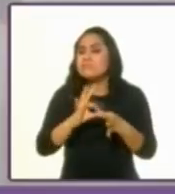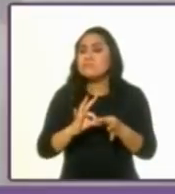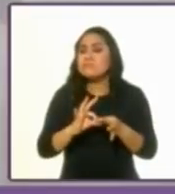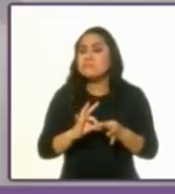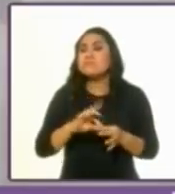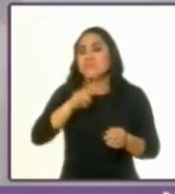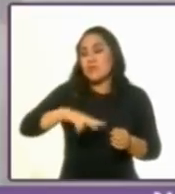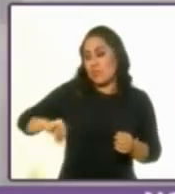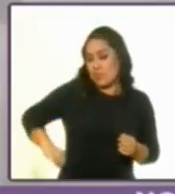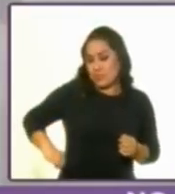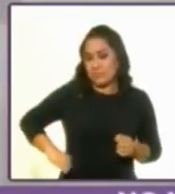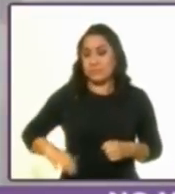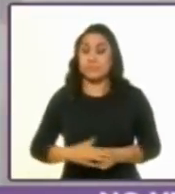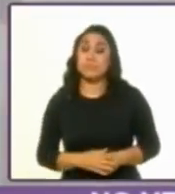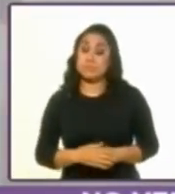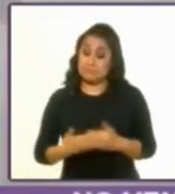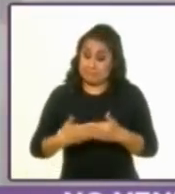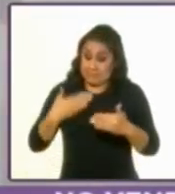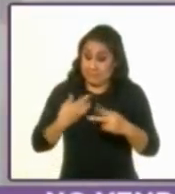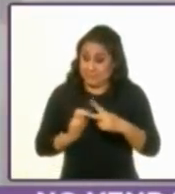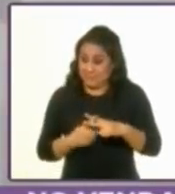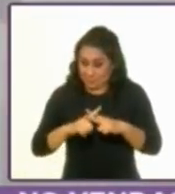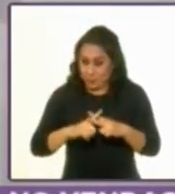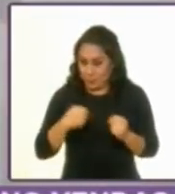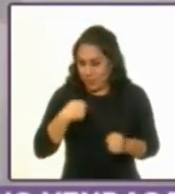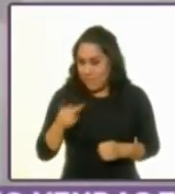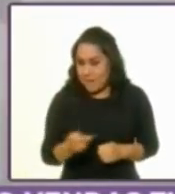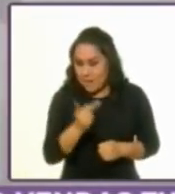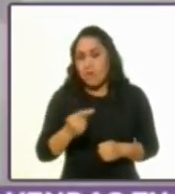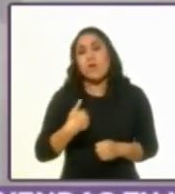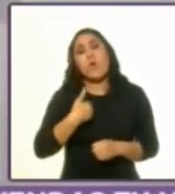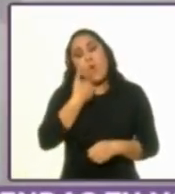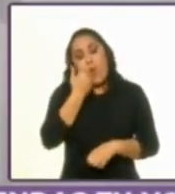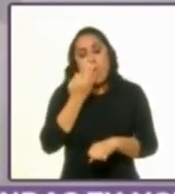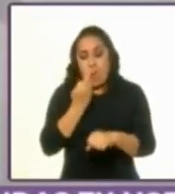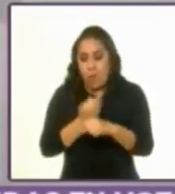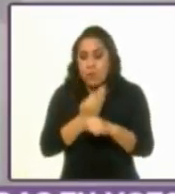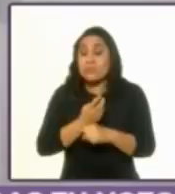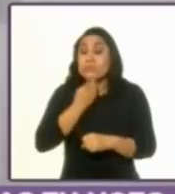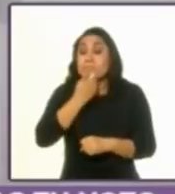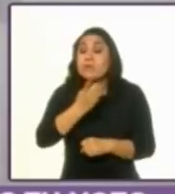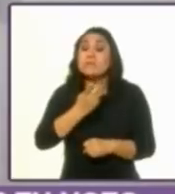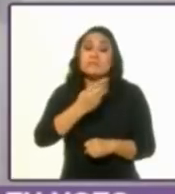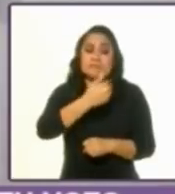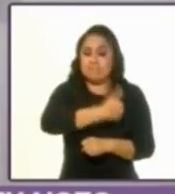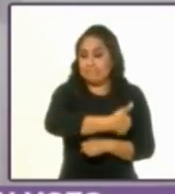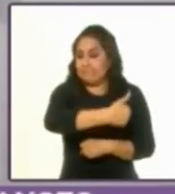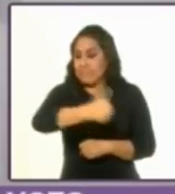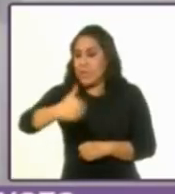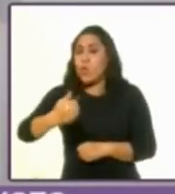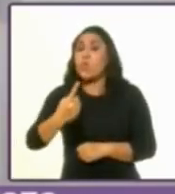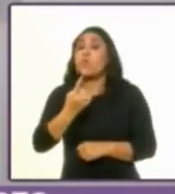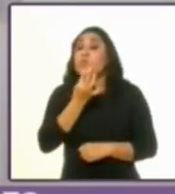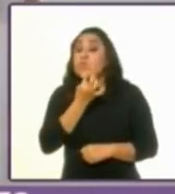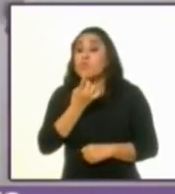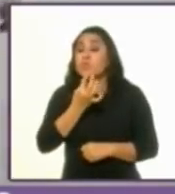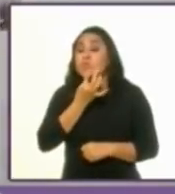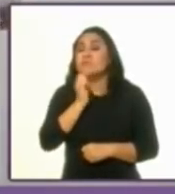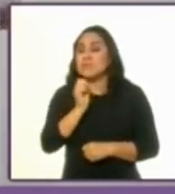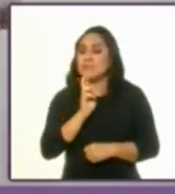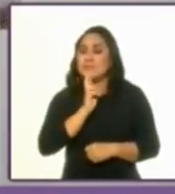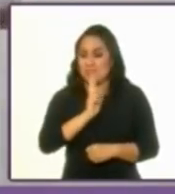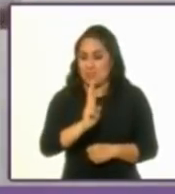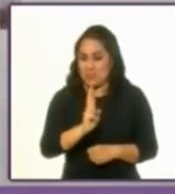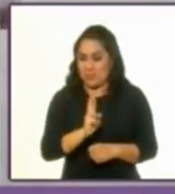interés antes de iniciar con la pregunta les queremos reiterar que tienen un minuto para responder frente a